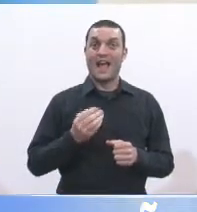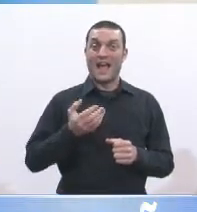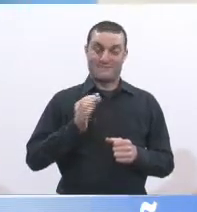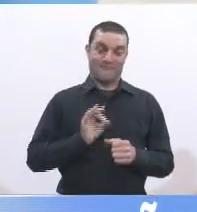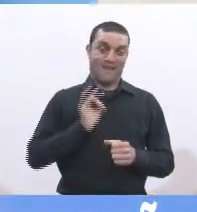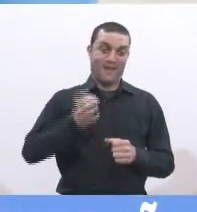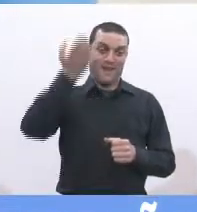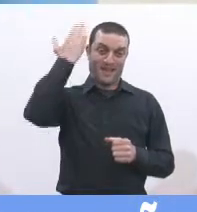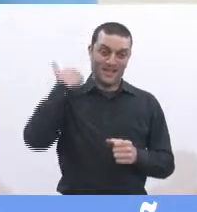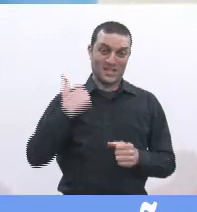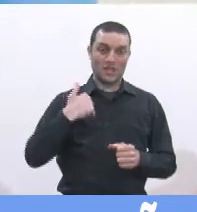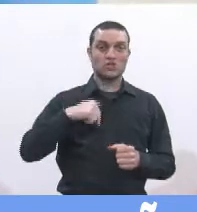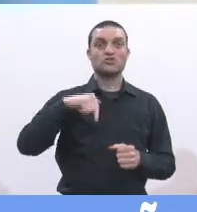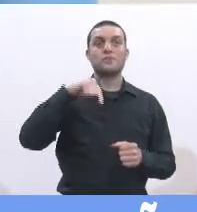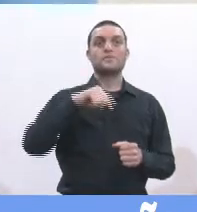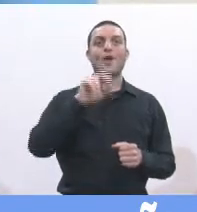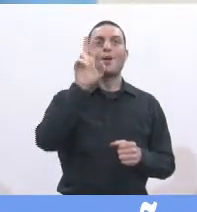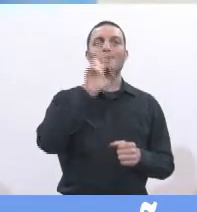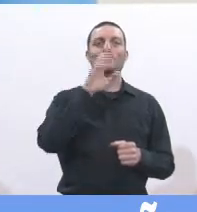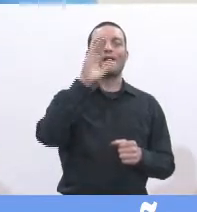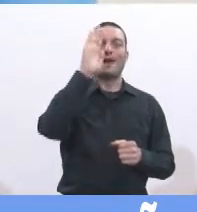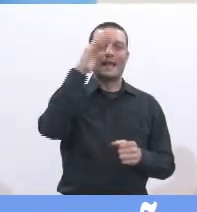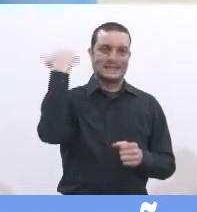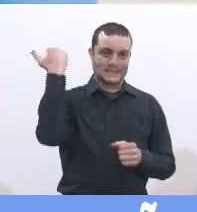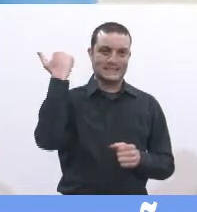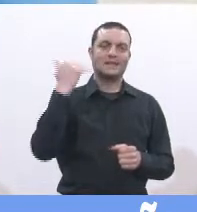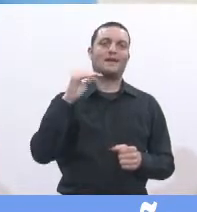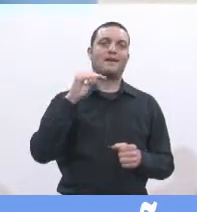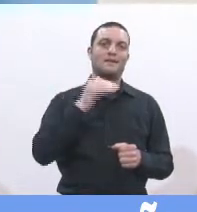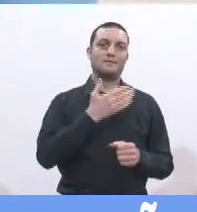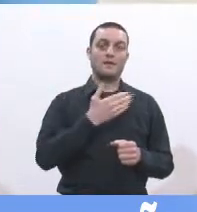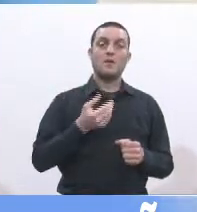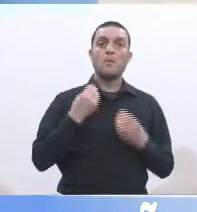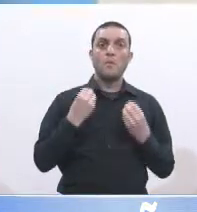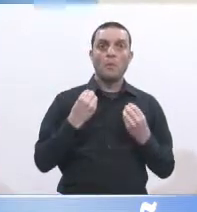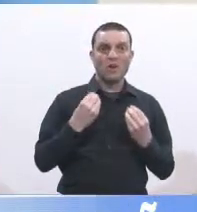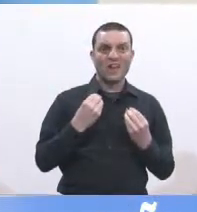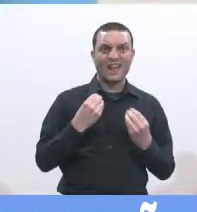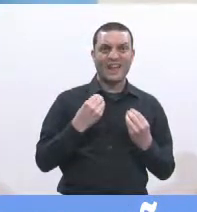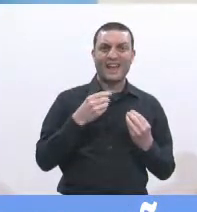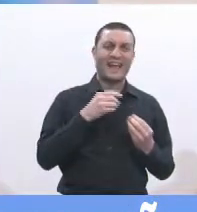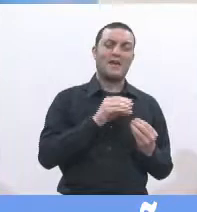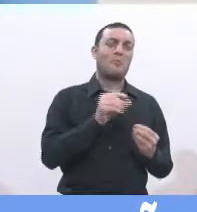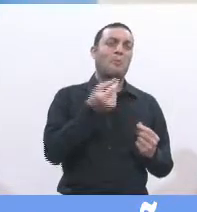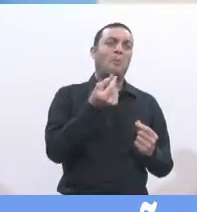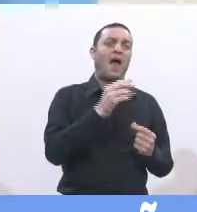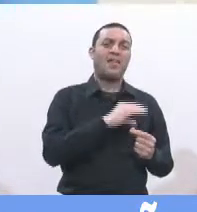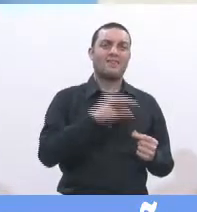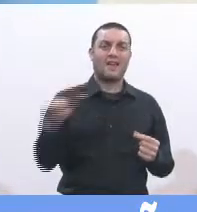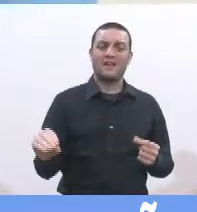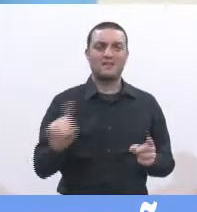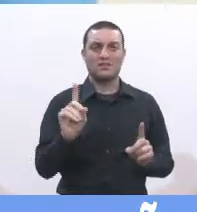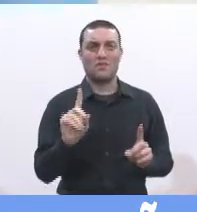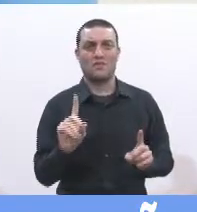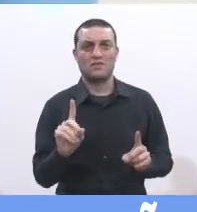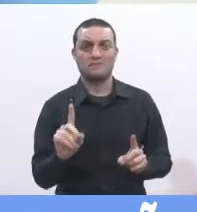Nación, tenía destinado a la seguridad en el ámbito de la ciudad de Buenos Aires, ¿por qué no tomaron ese número? Dijeron que era diferencia de